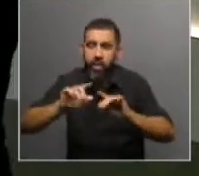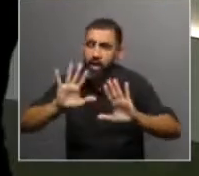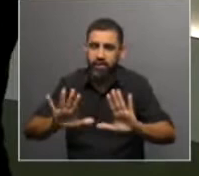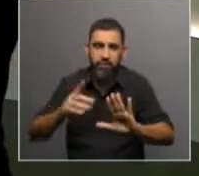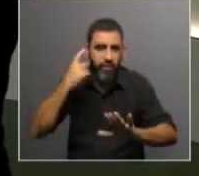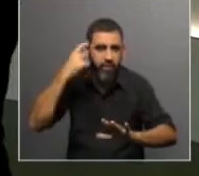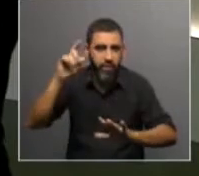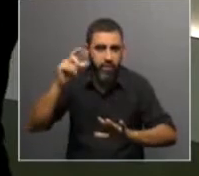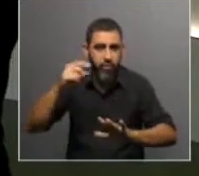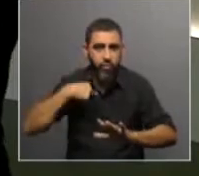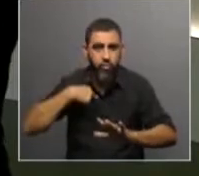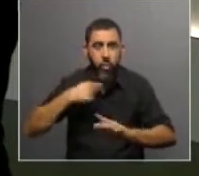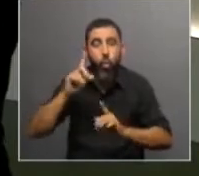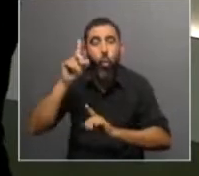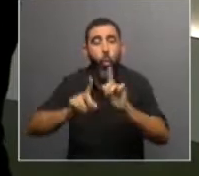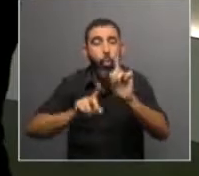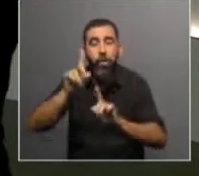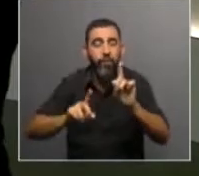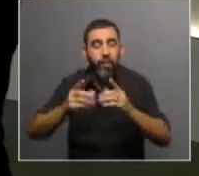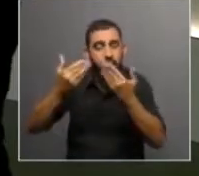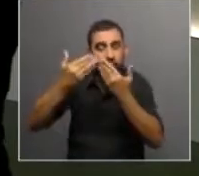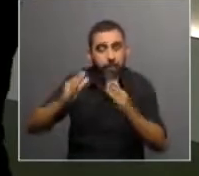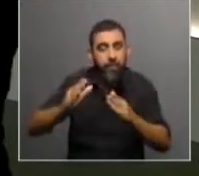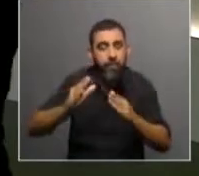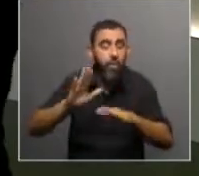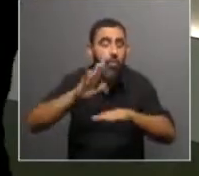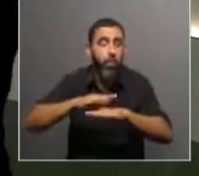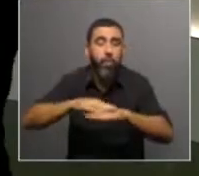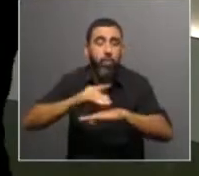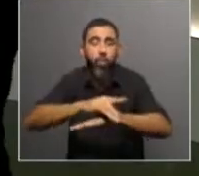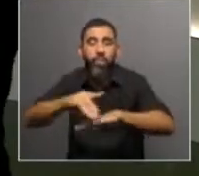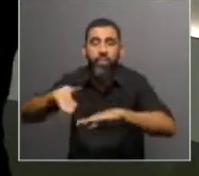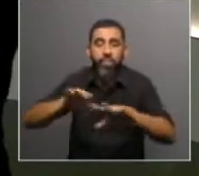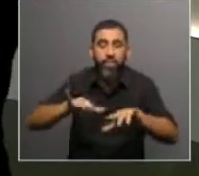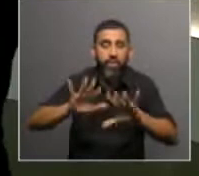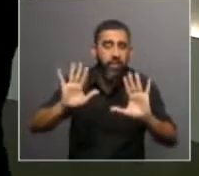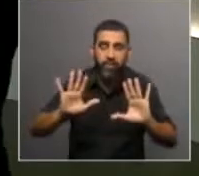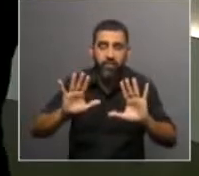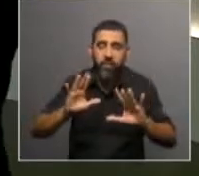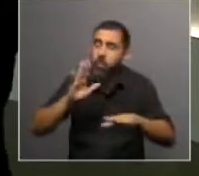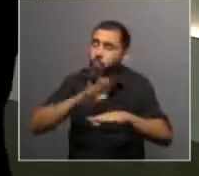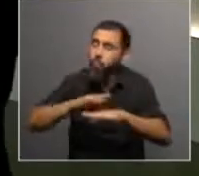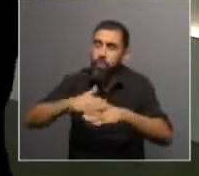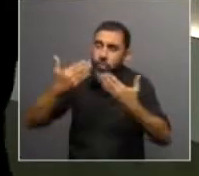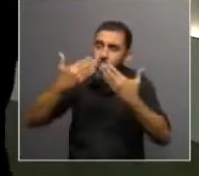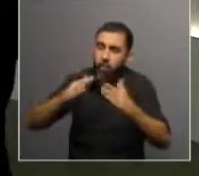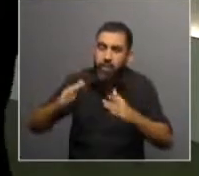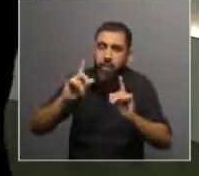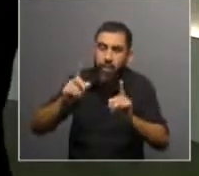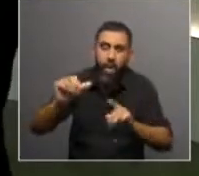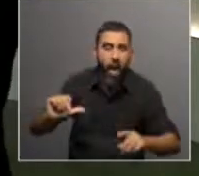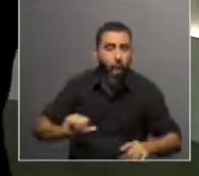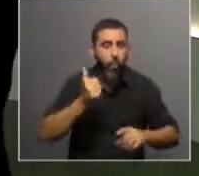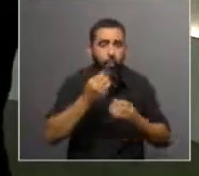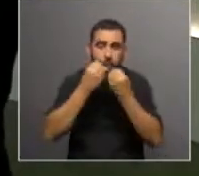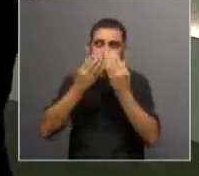Claro. Nosotros somos una universidad que nacimos en la era digital y buscamos desde el nacimiento de la universidad poder sacar provecho a